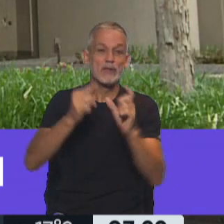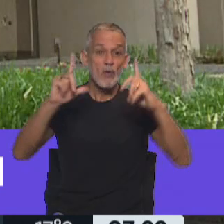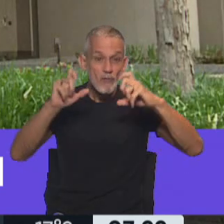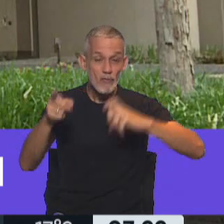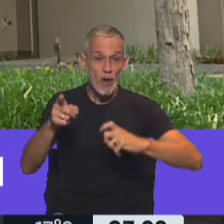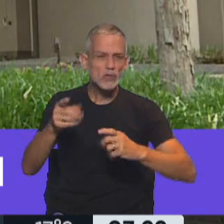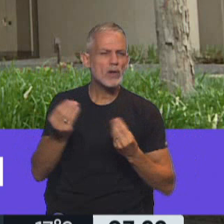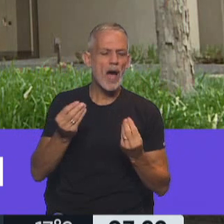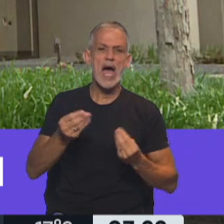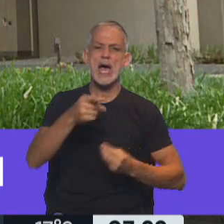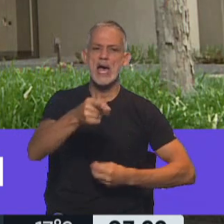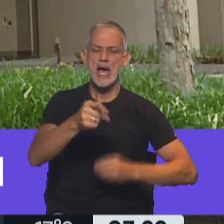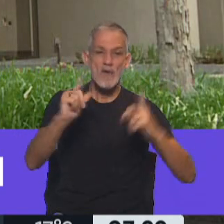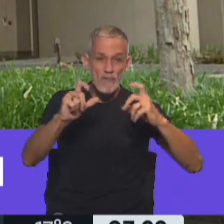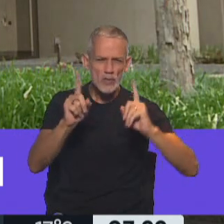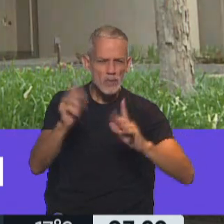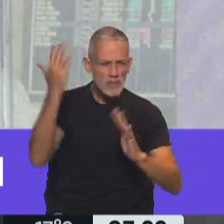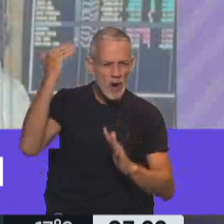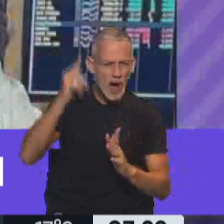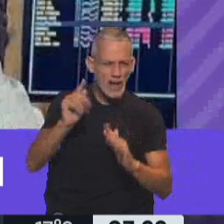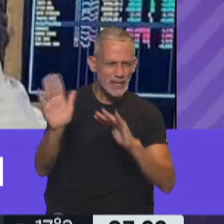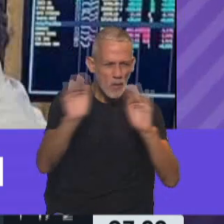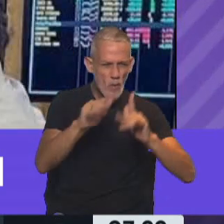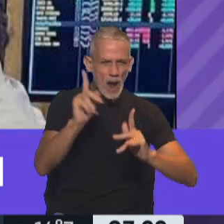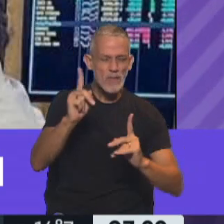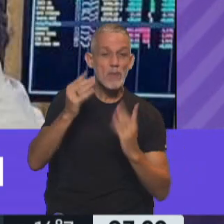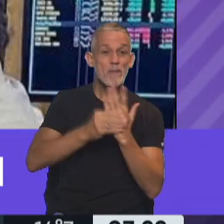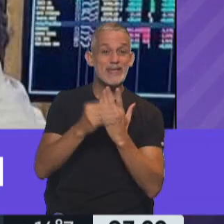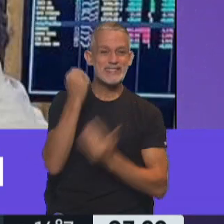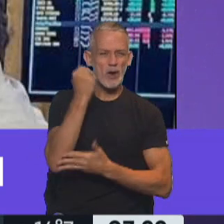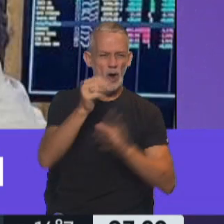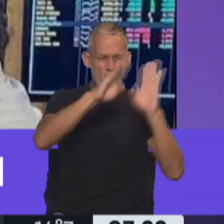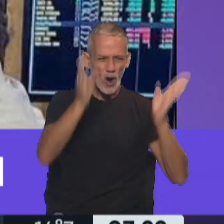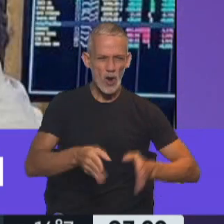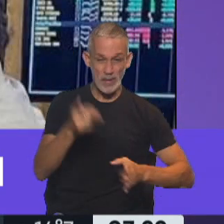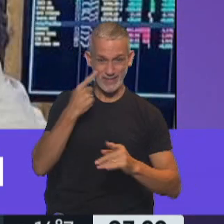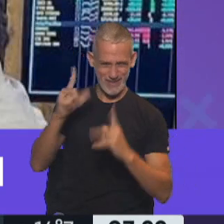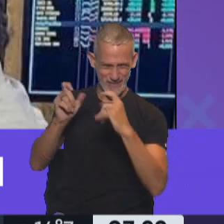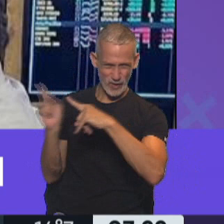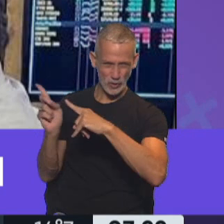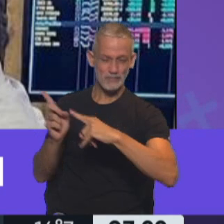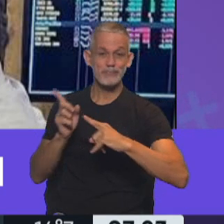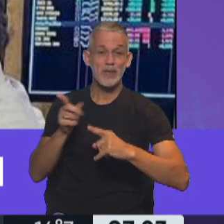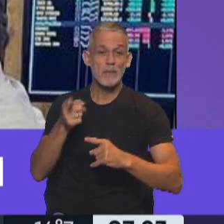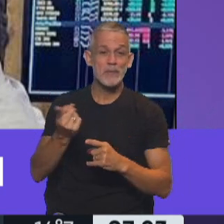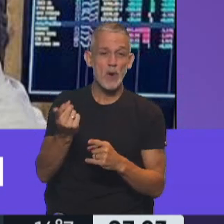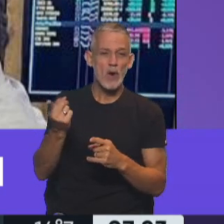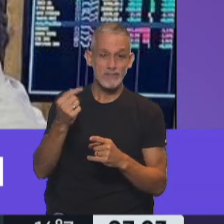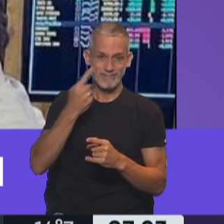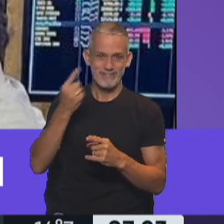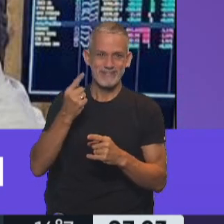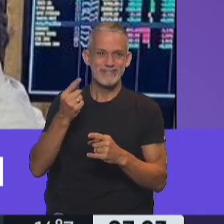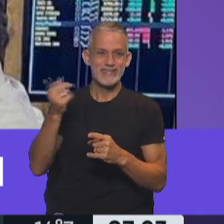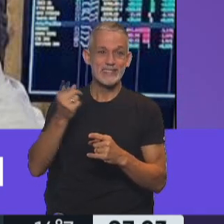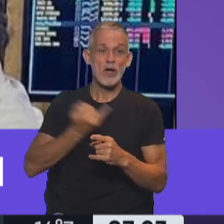que recuerda a la foto que publicó, que filtró el Ministerio de Economía. Allí la estamos viendo, mira. Es ahí, efectivamente. Ahí viste que dice